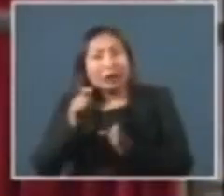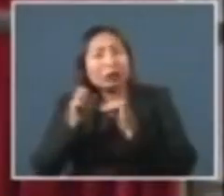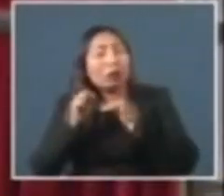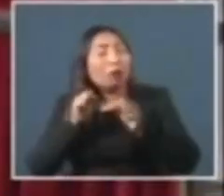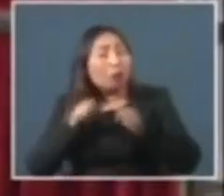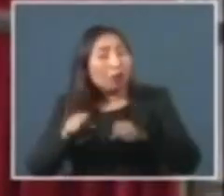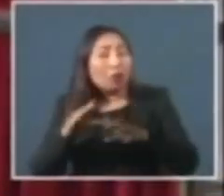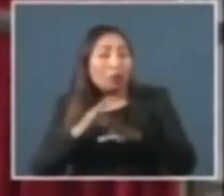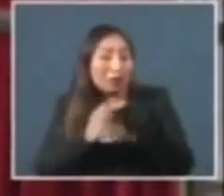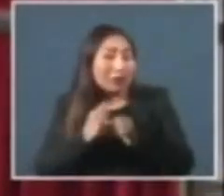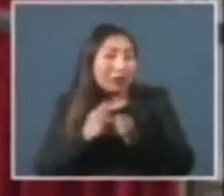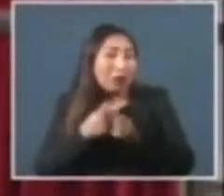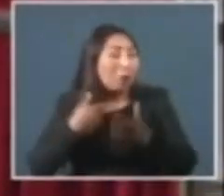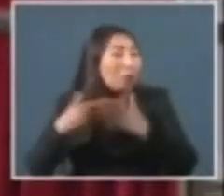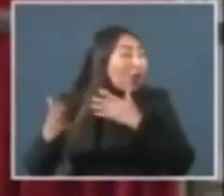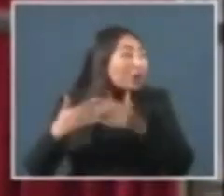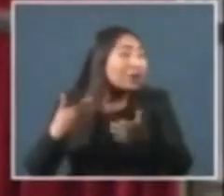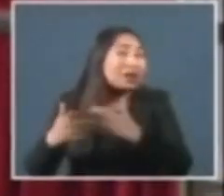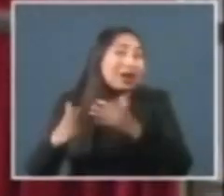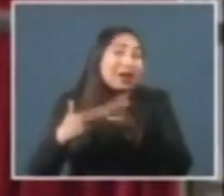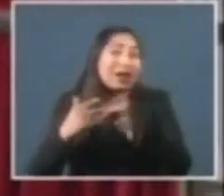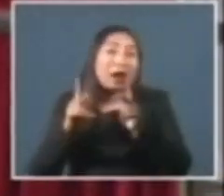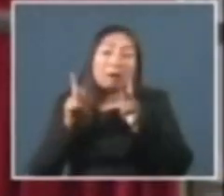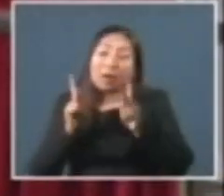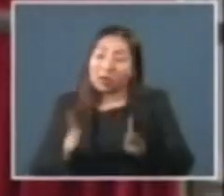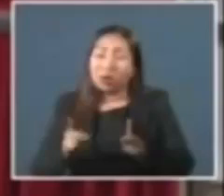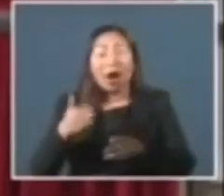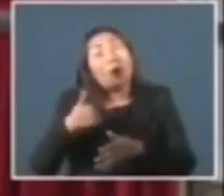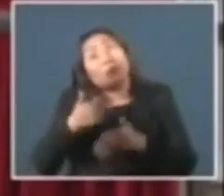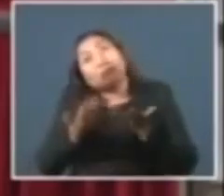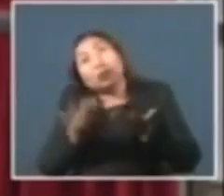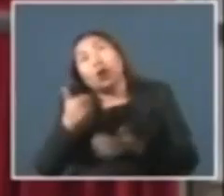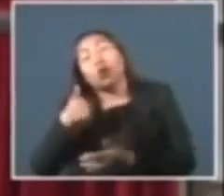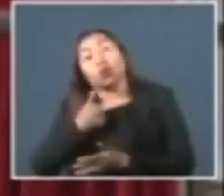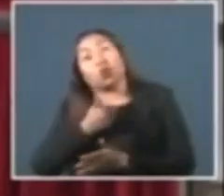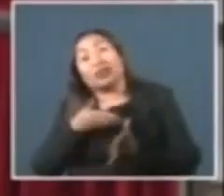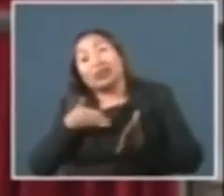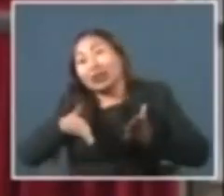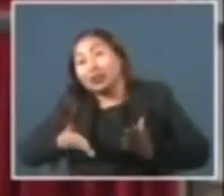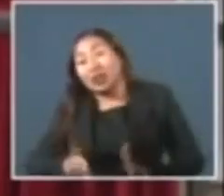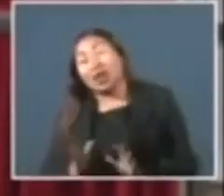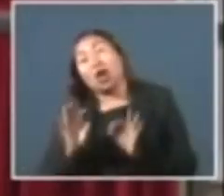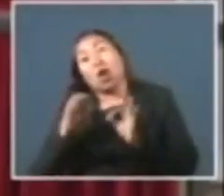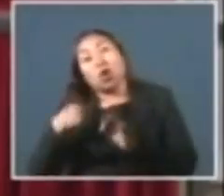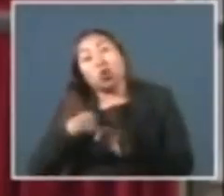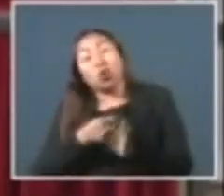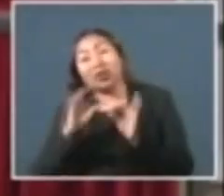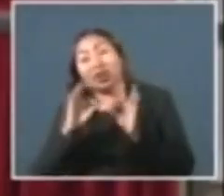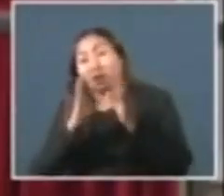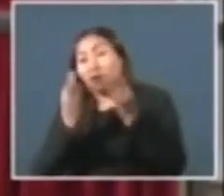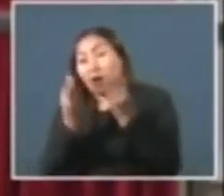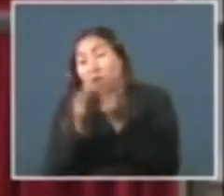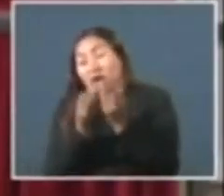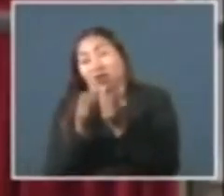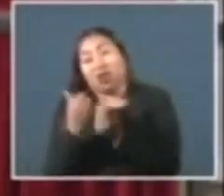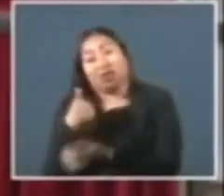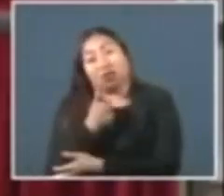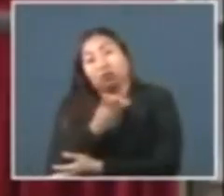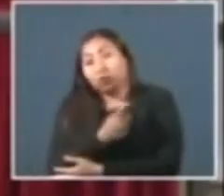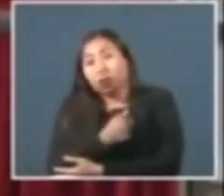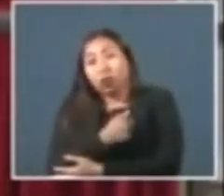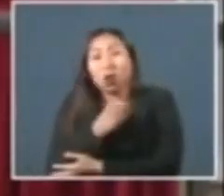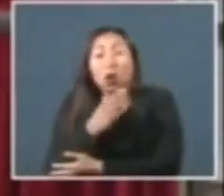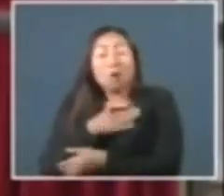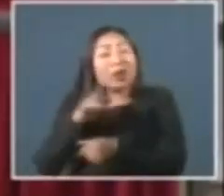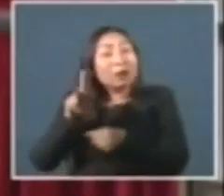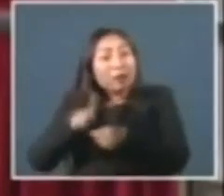cualquiera de nuestras hijas, de la familia, de nosotros y nuestra prima. Yo me acuerdo